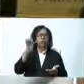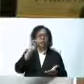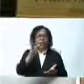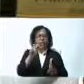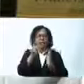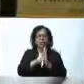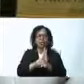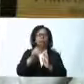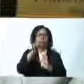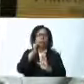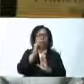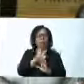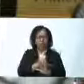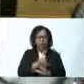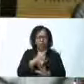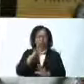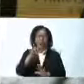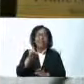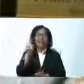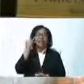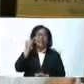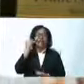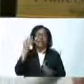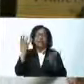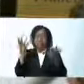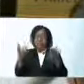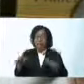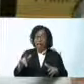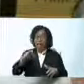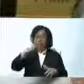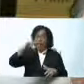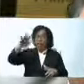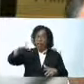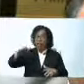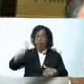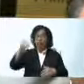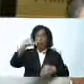tengan que pagar una reinscripción ya cuando el niño está en el centro. Muchísimas gracias.